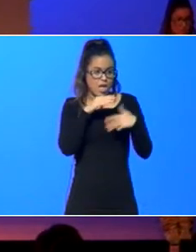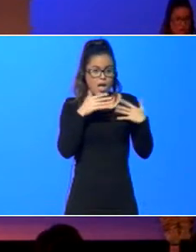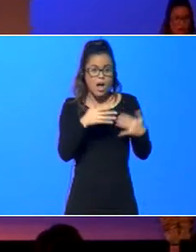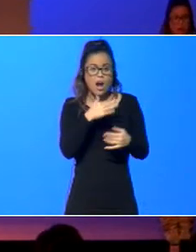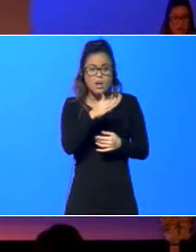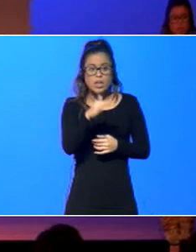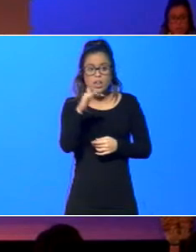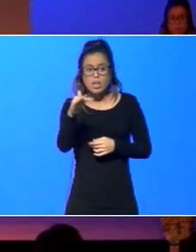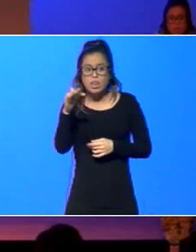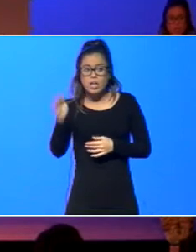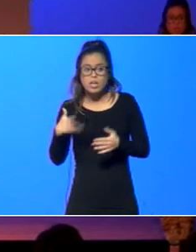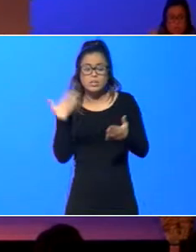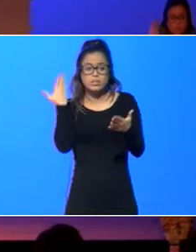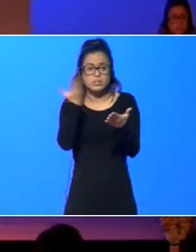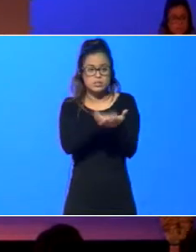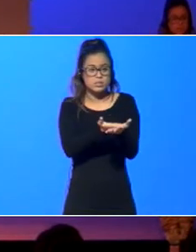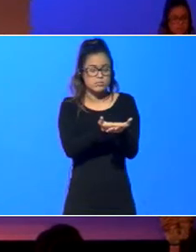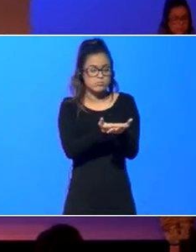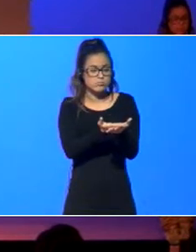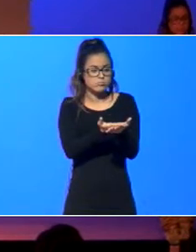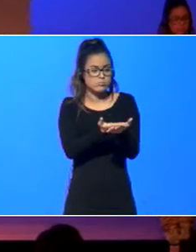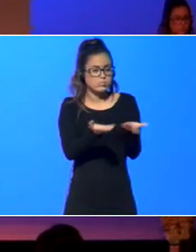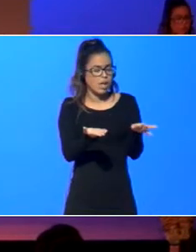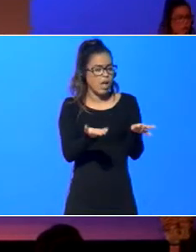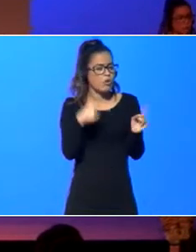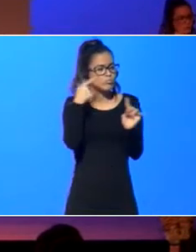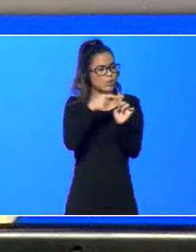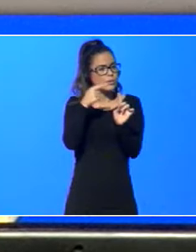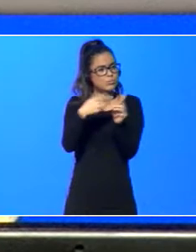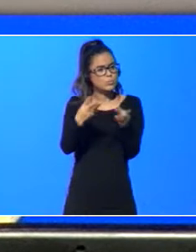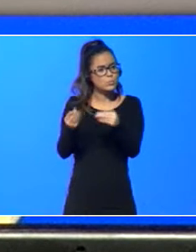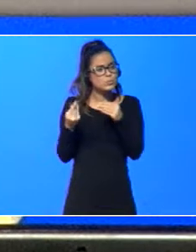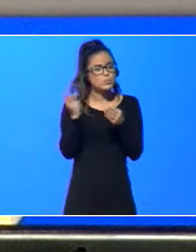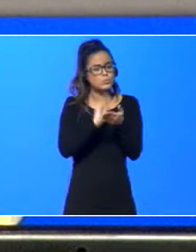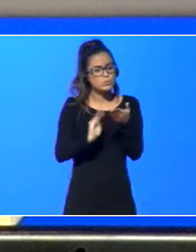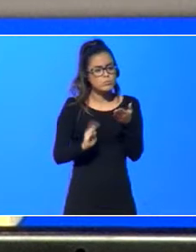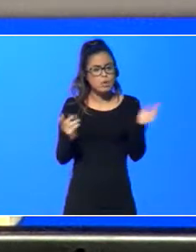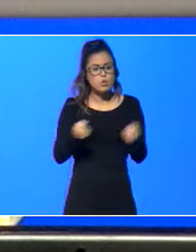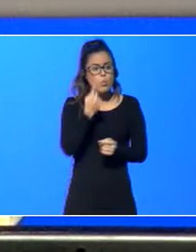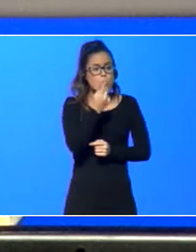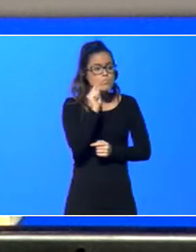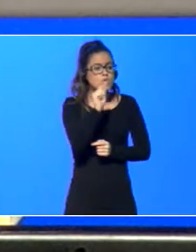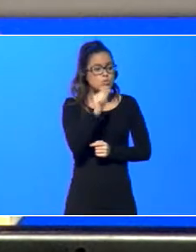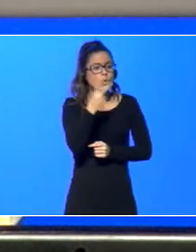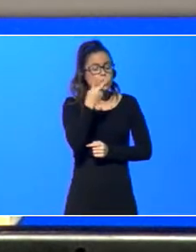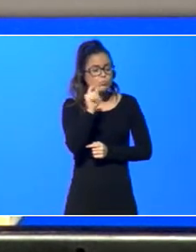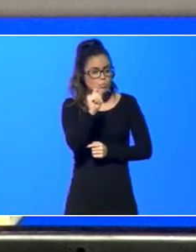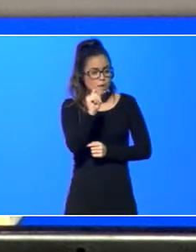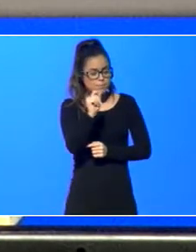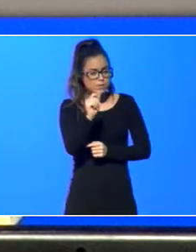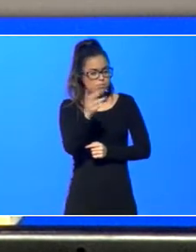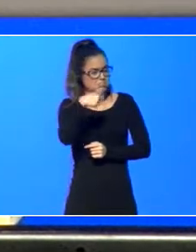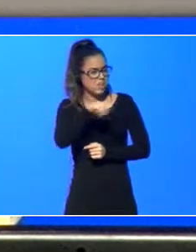nioke, erronka batzuk aipatu dira, ezta? Minuto baten edo bi minutotan, ze proposamen,